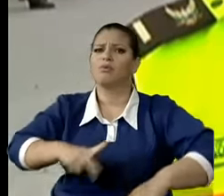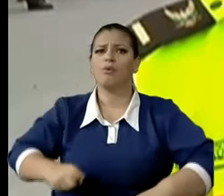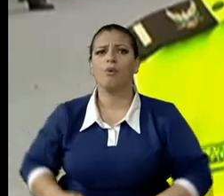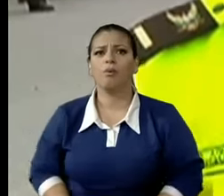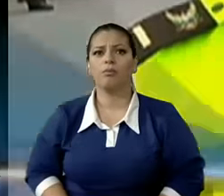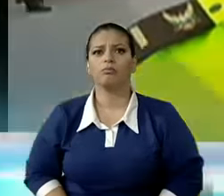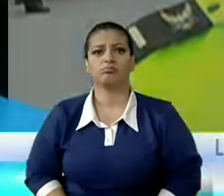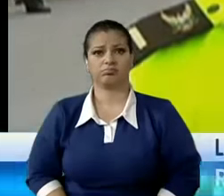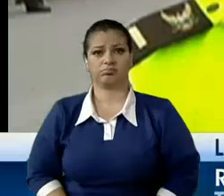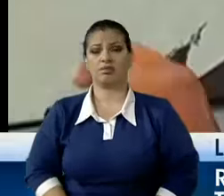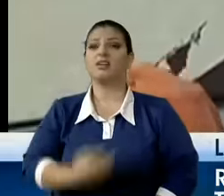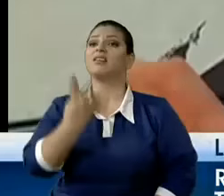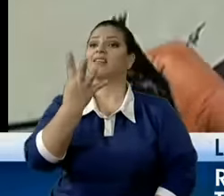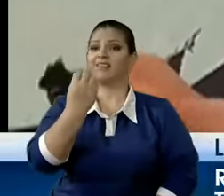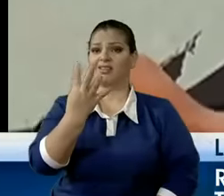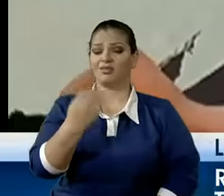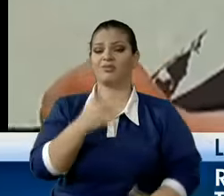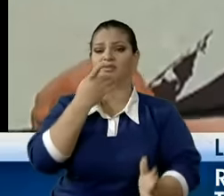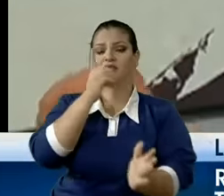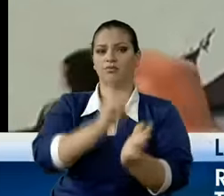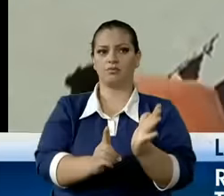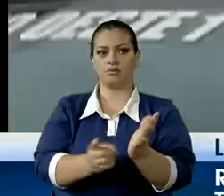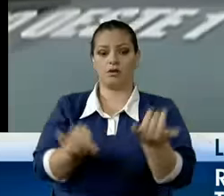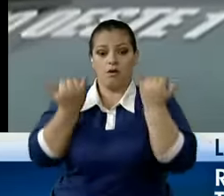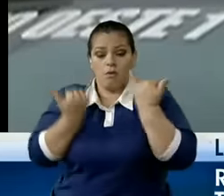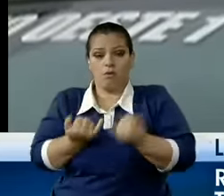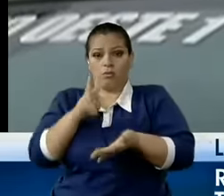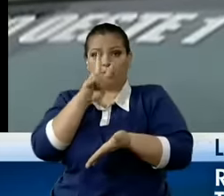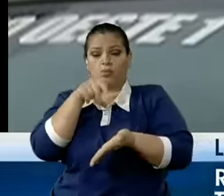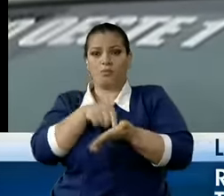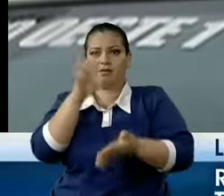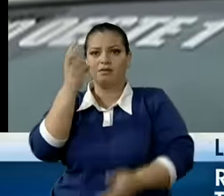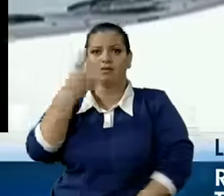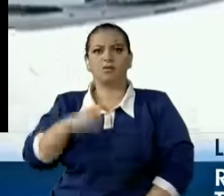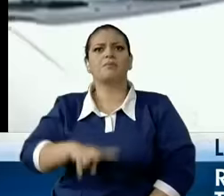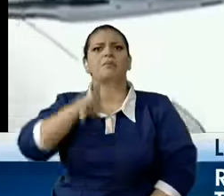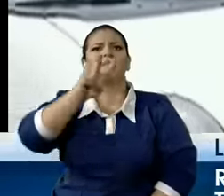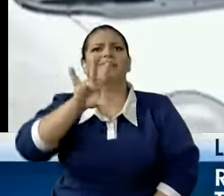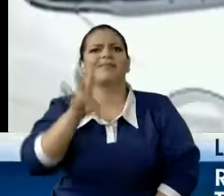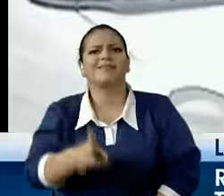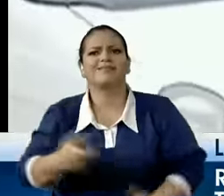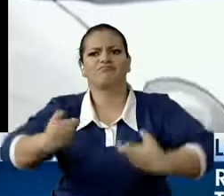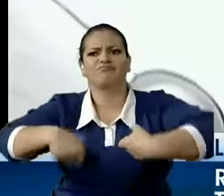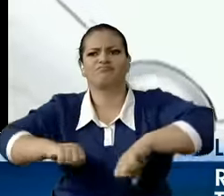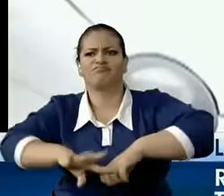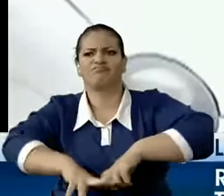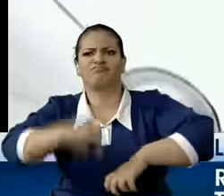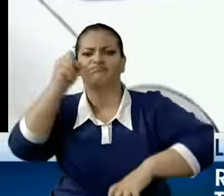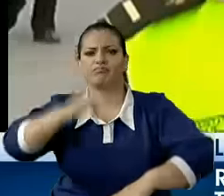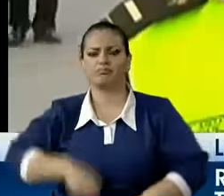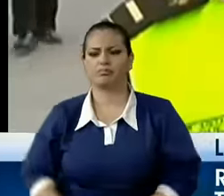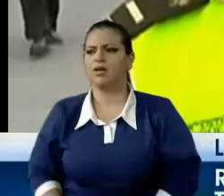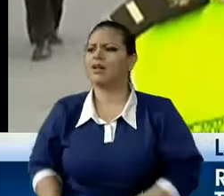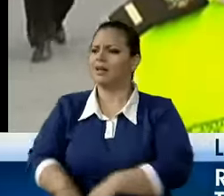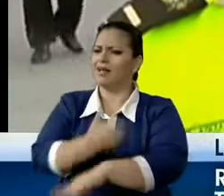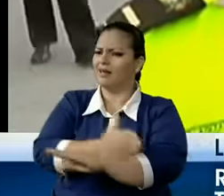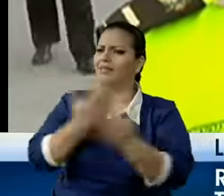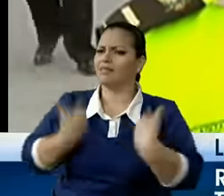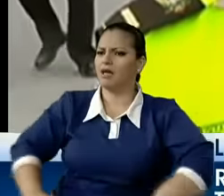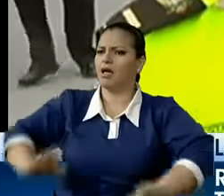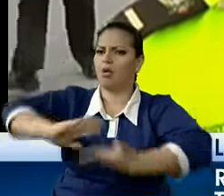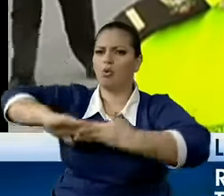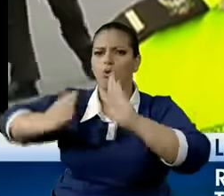venido ejecutando estrategias como botones de pánico, se tiene el char comunitario con los locales comerciales y